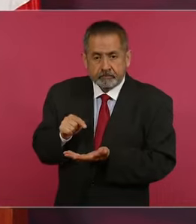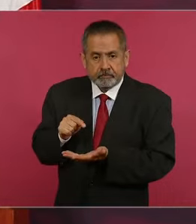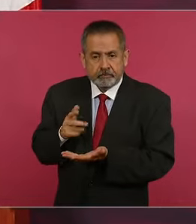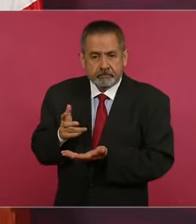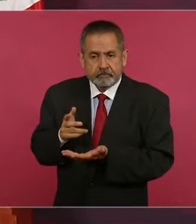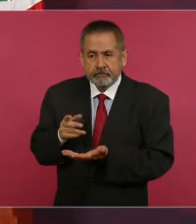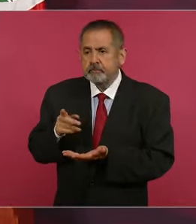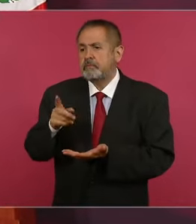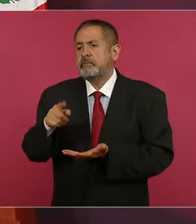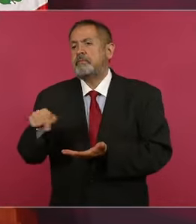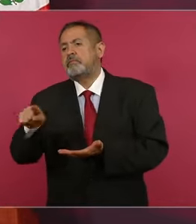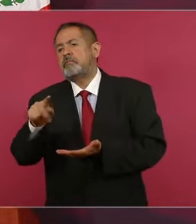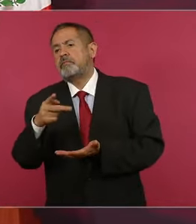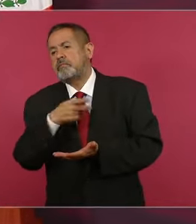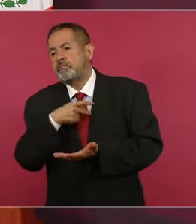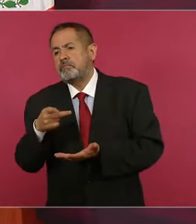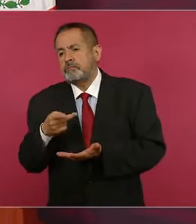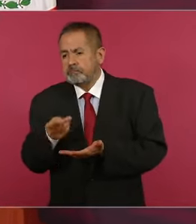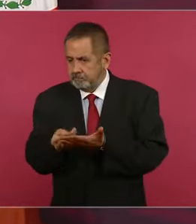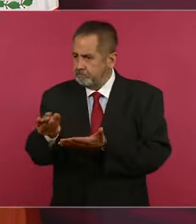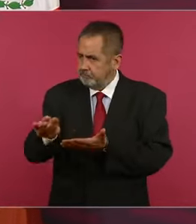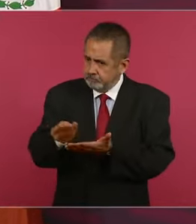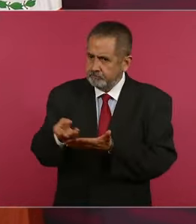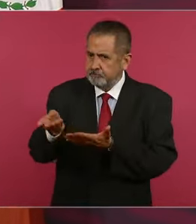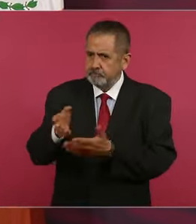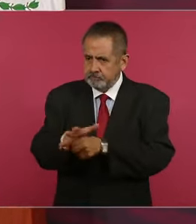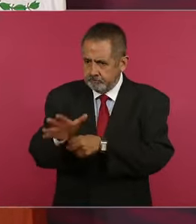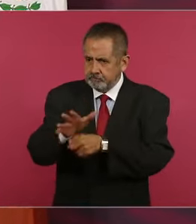los pobres tengan posibilidad